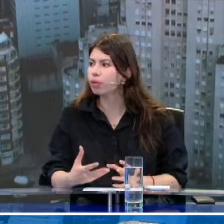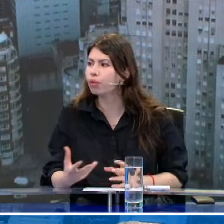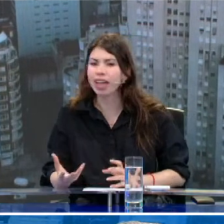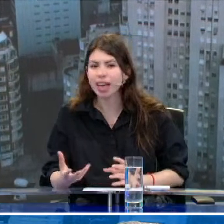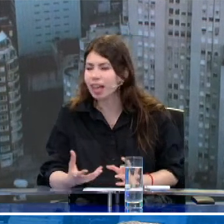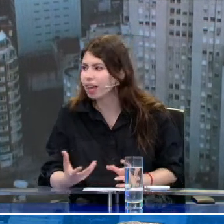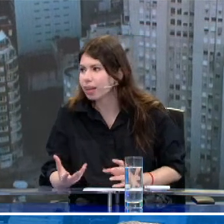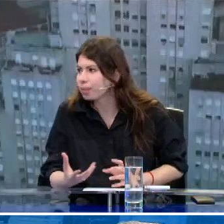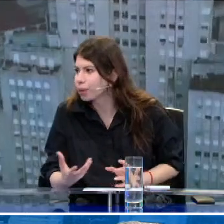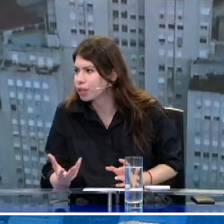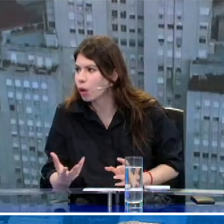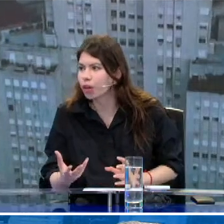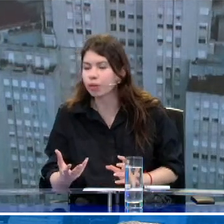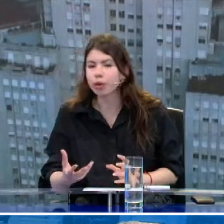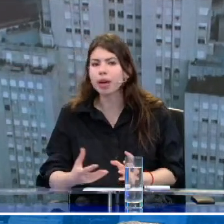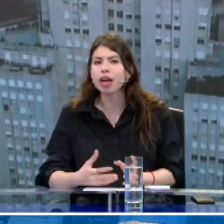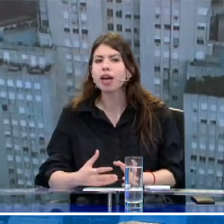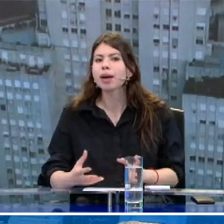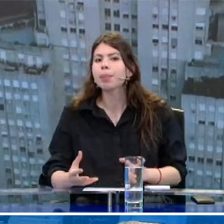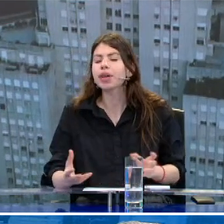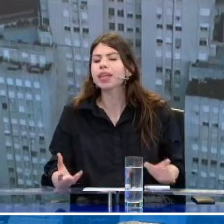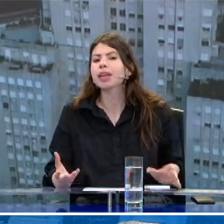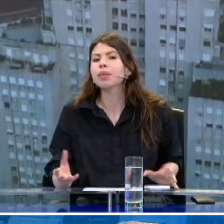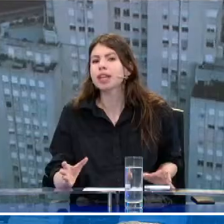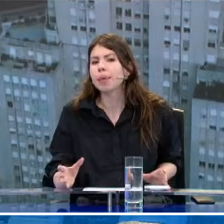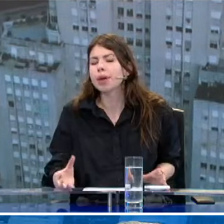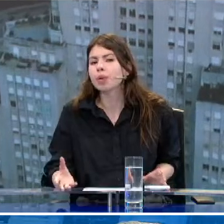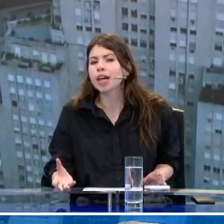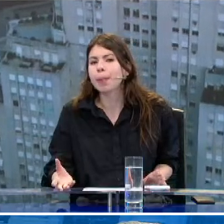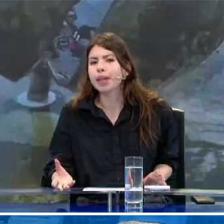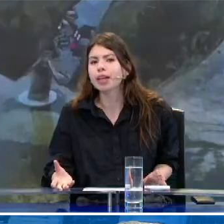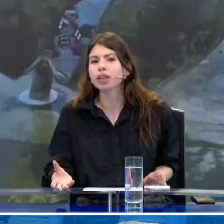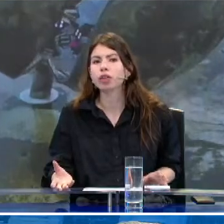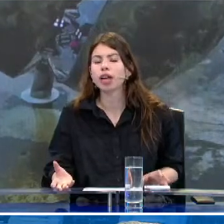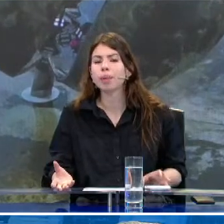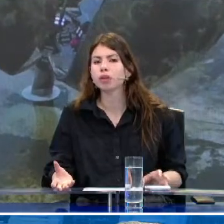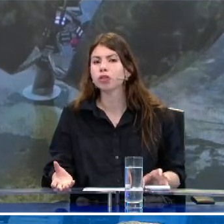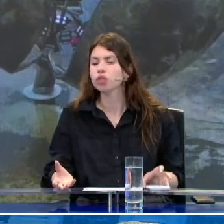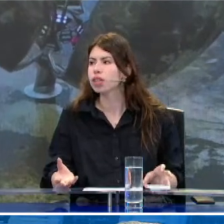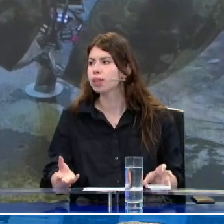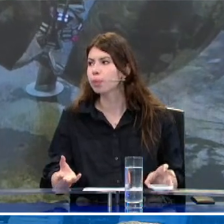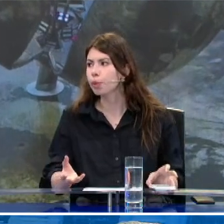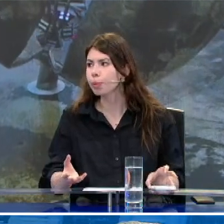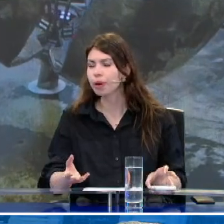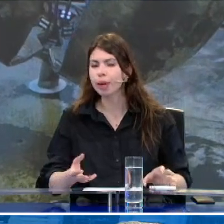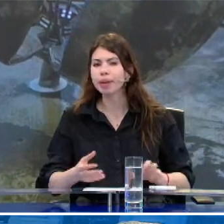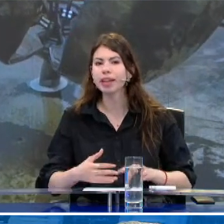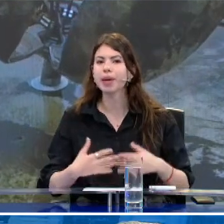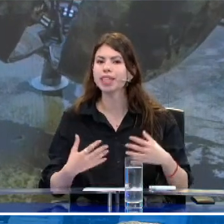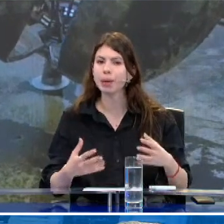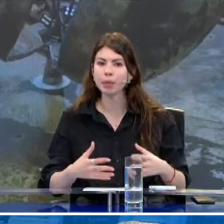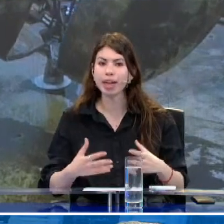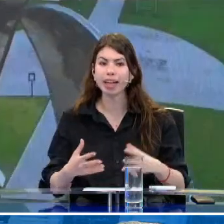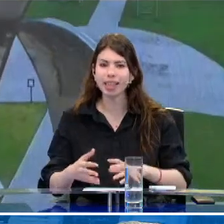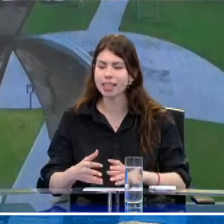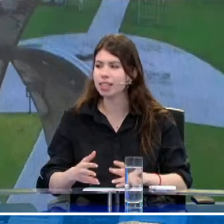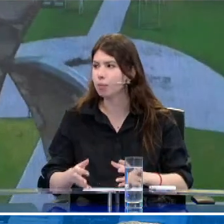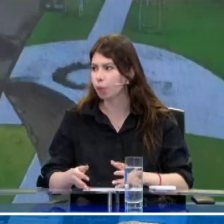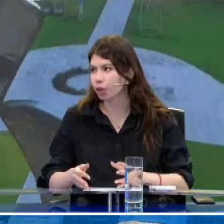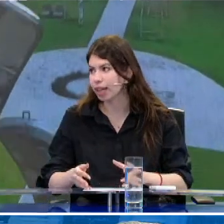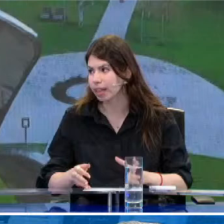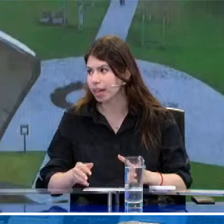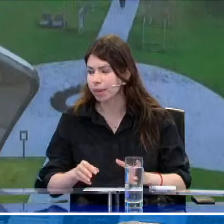situación fea, por decirlo de alguna forma, porque Sí. estamos en el marco de una campaña electoral, Pato, entonces muy probablemente vaya a haber una